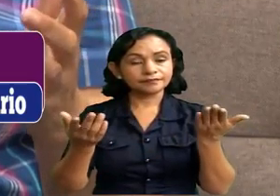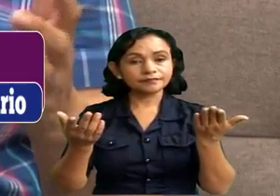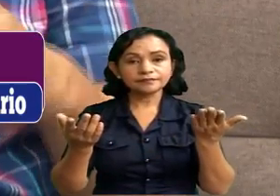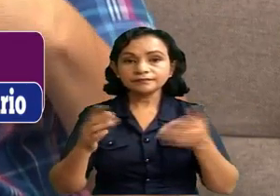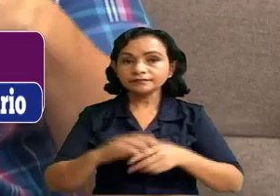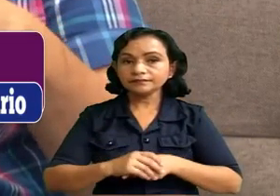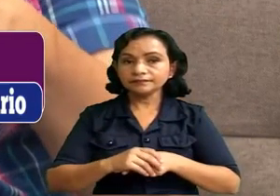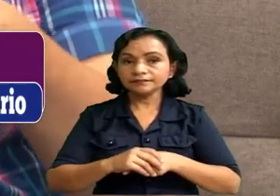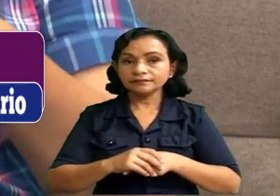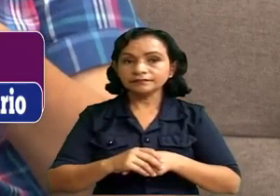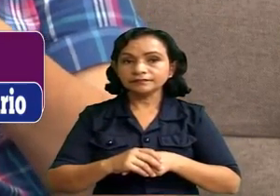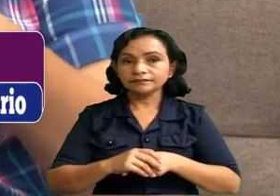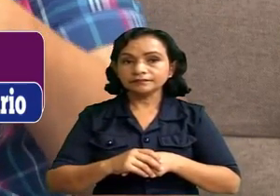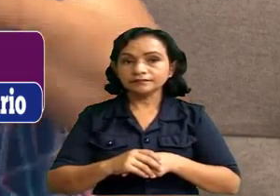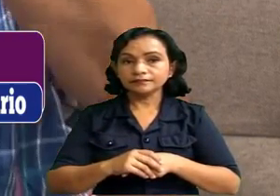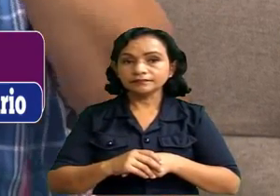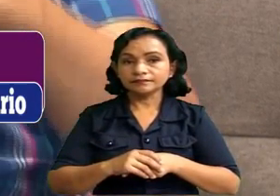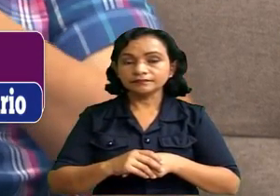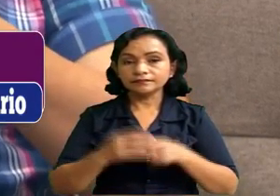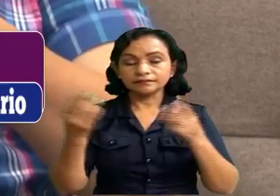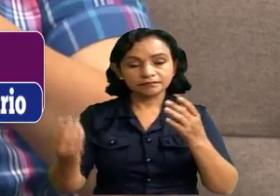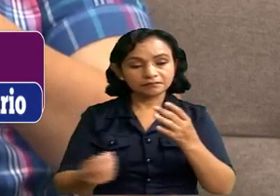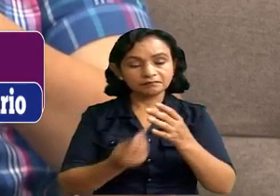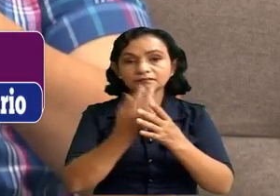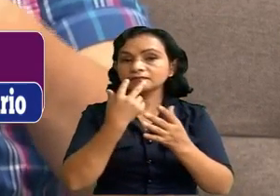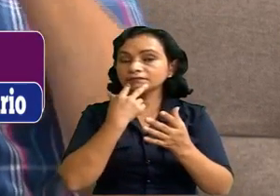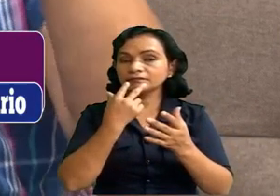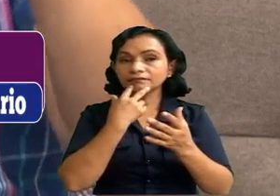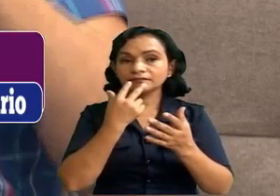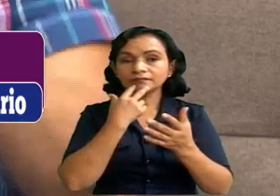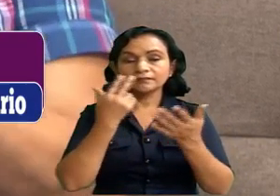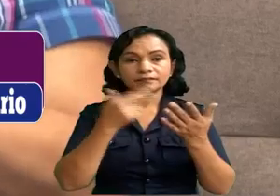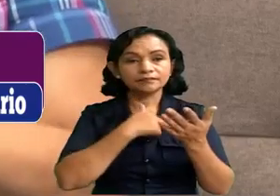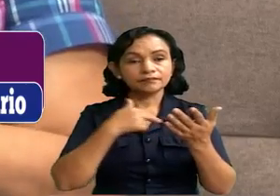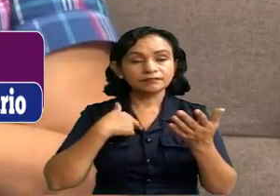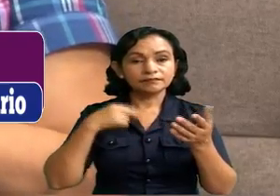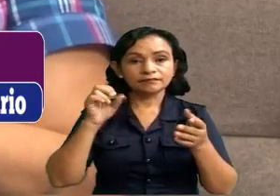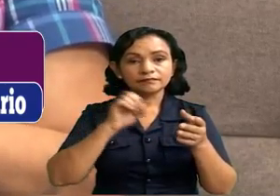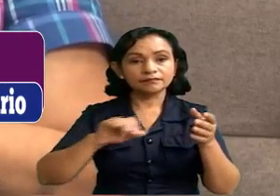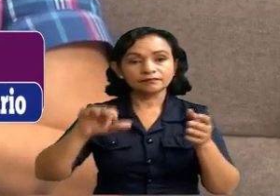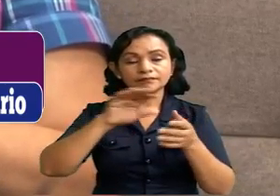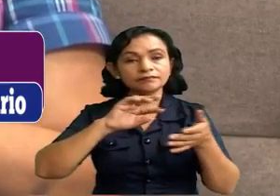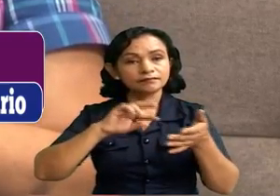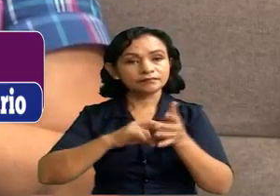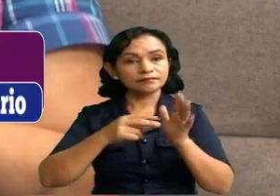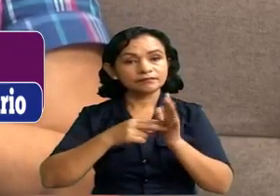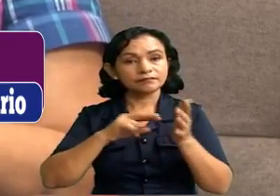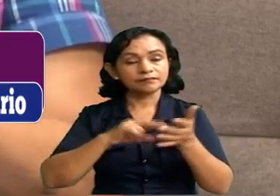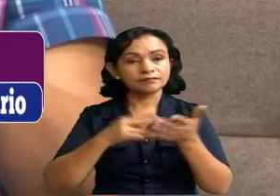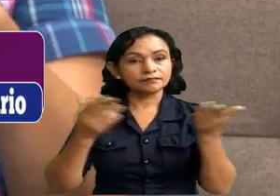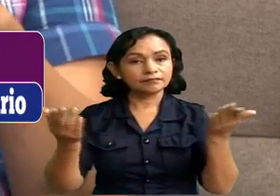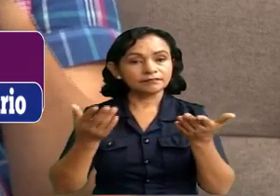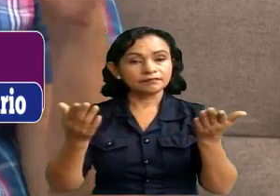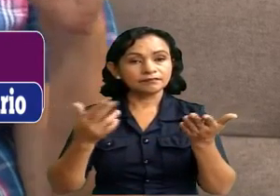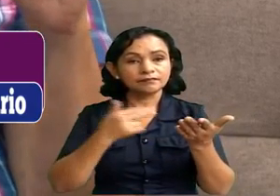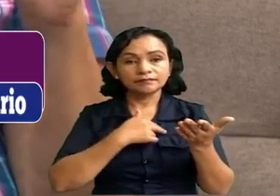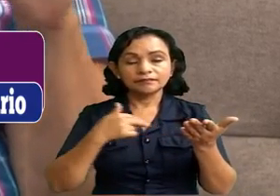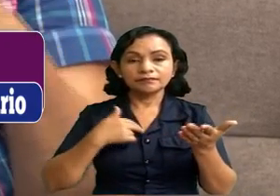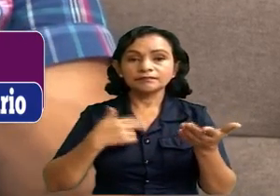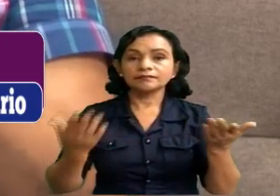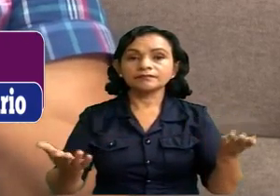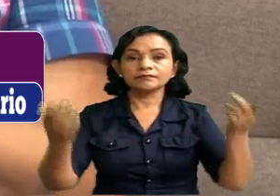es, es incluyente. Entonces, a esa sociedad civil se refiere el comandante Hugo Chávez Fía, que